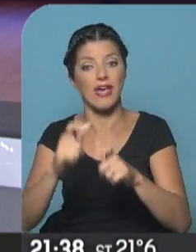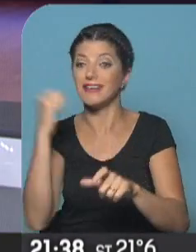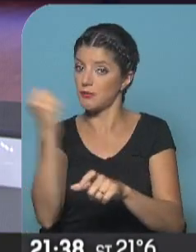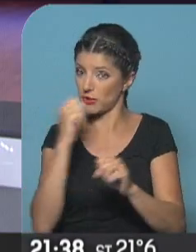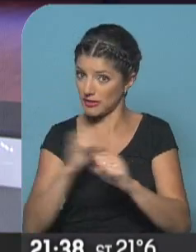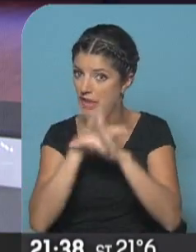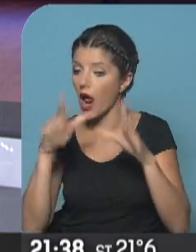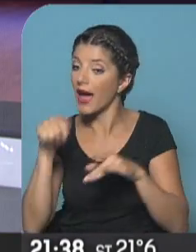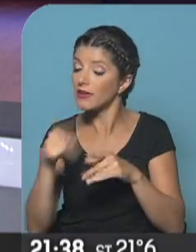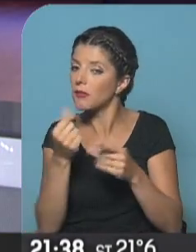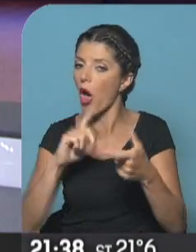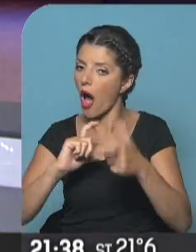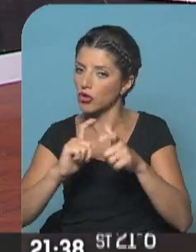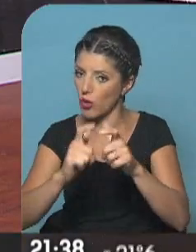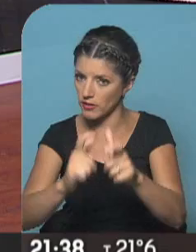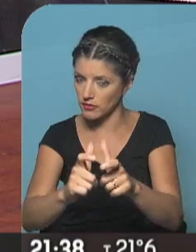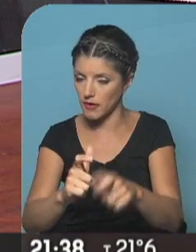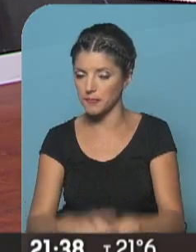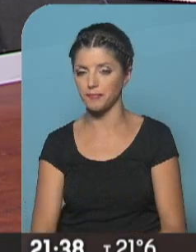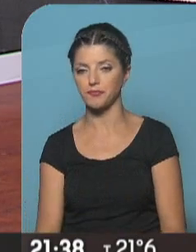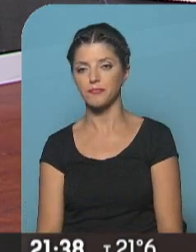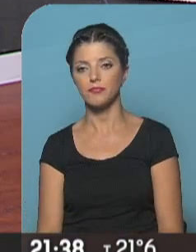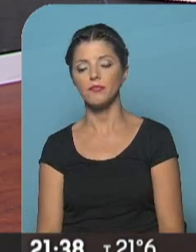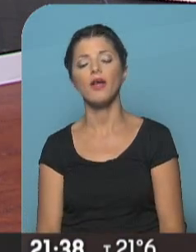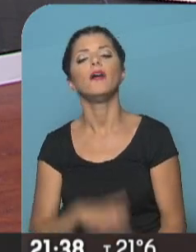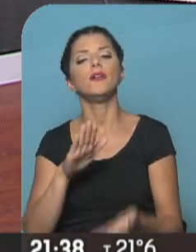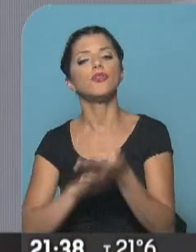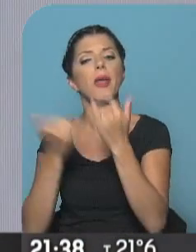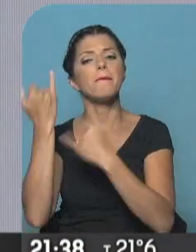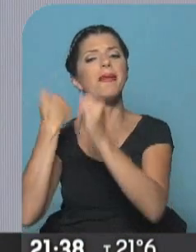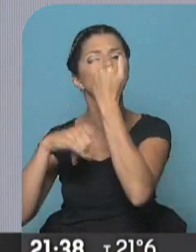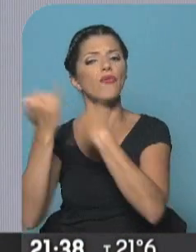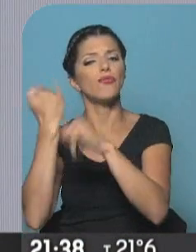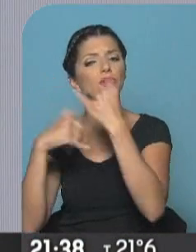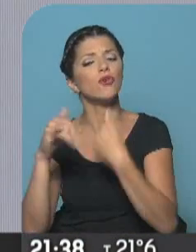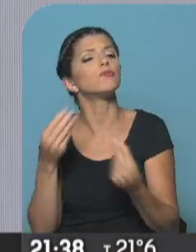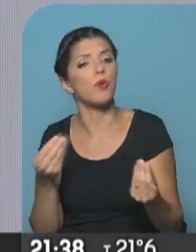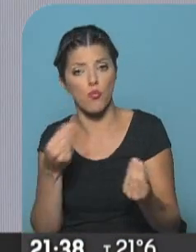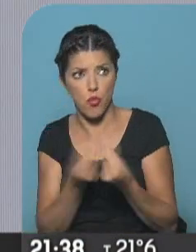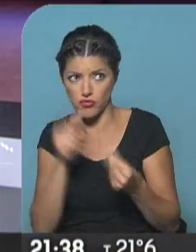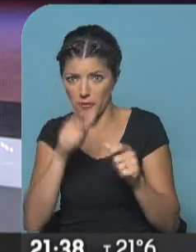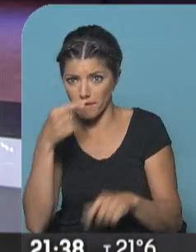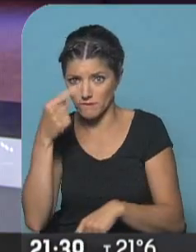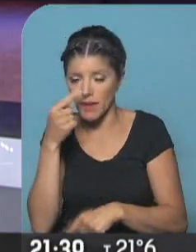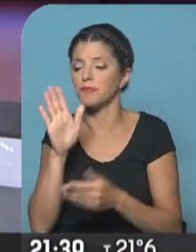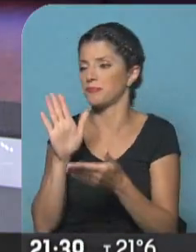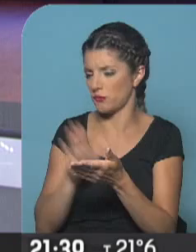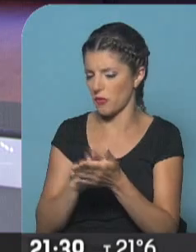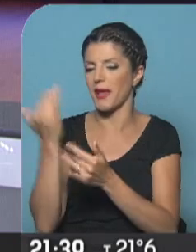¿no? ¿Qué hay que saber con respecto a los plazos fijos, la renta financiera, que esto le interesa a muchísima gente? Bueno, el impuesto a la renta